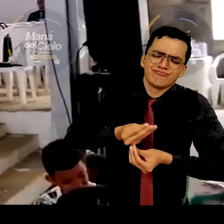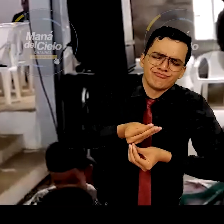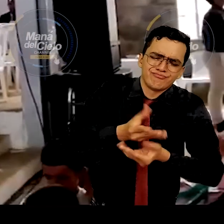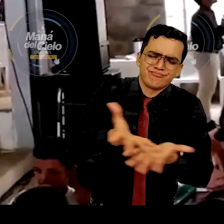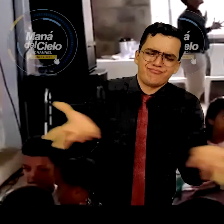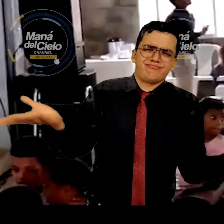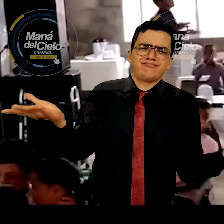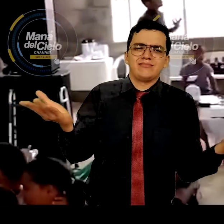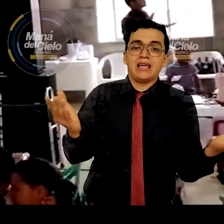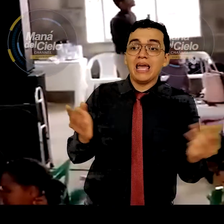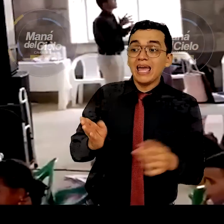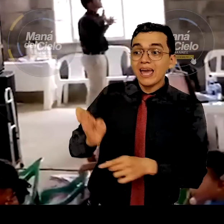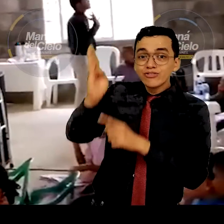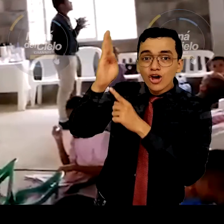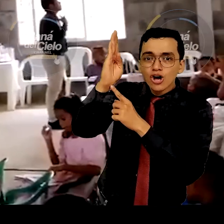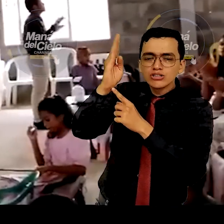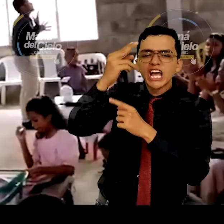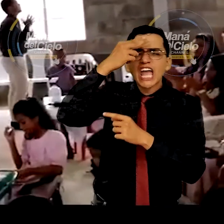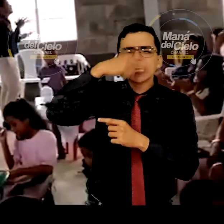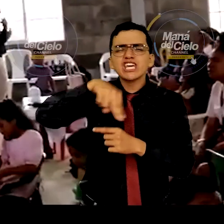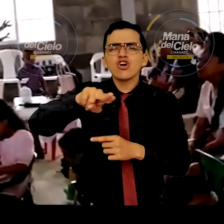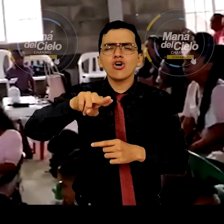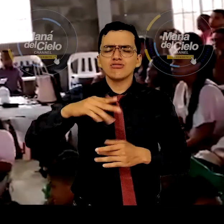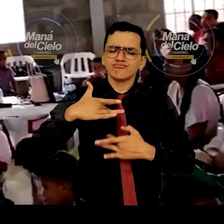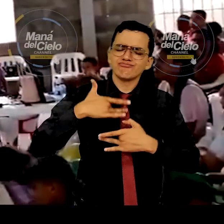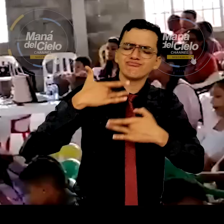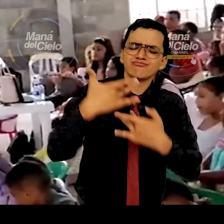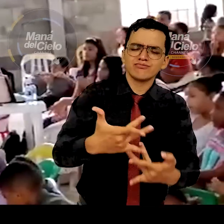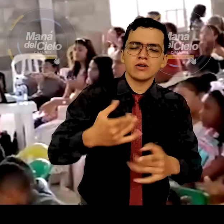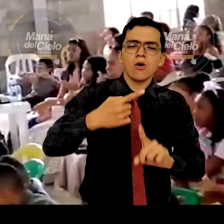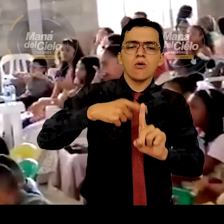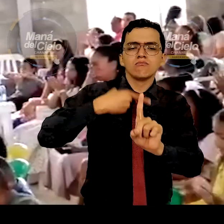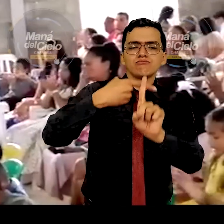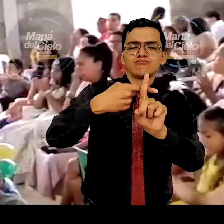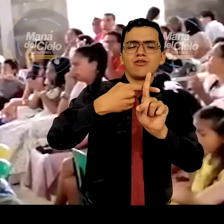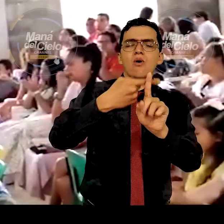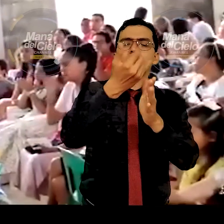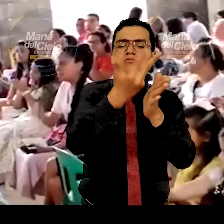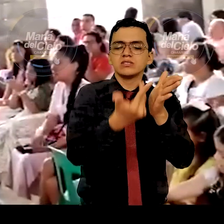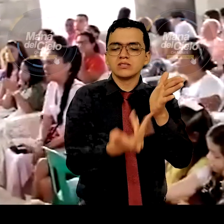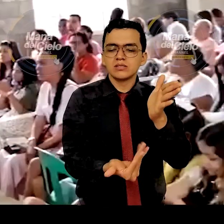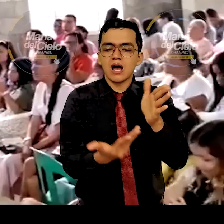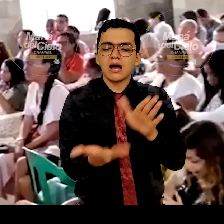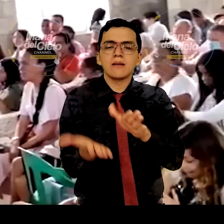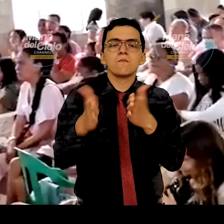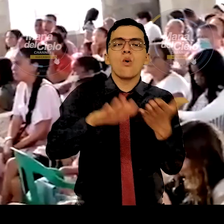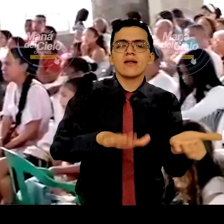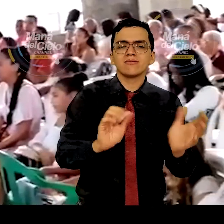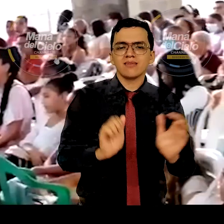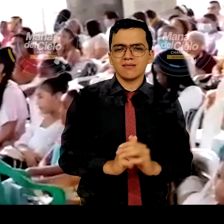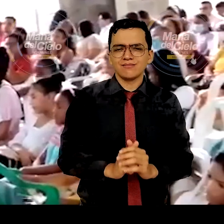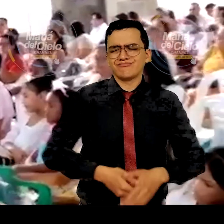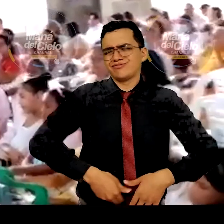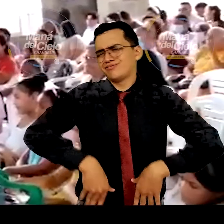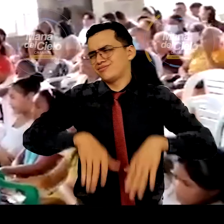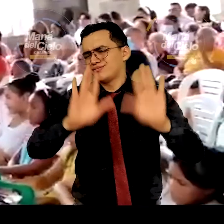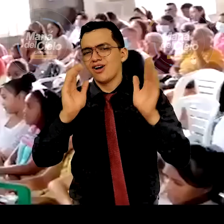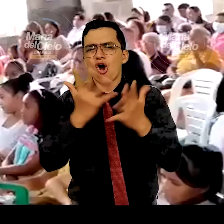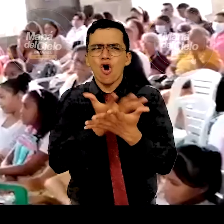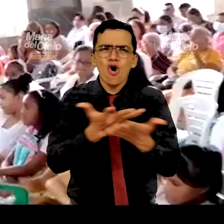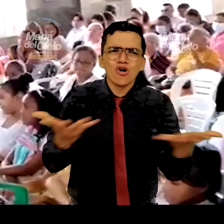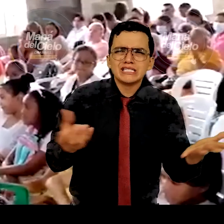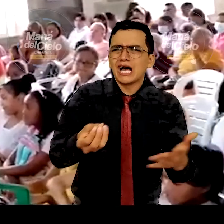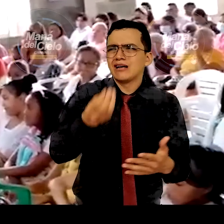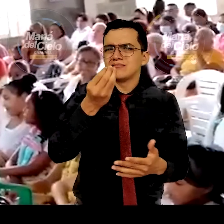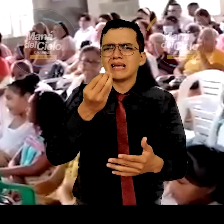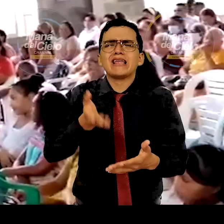¡Oh, aleluya, Dios! ¡Aleluya, Dios! ¡Aleluya, Dios!